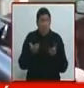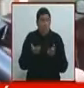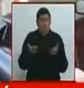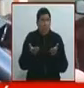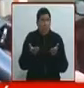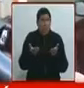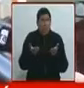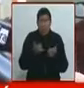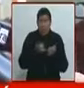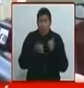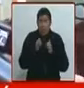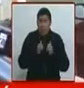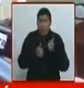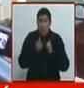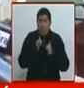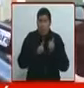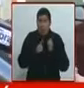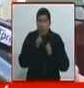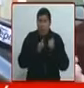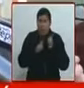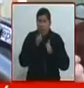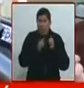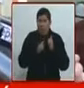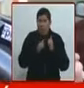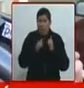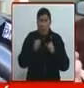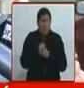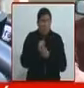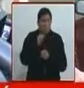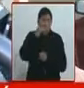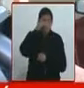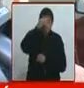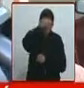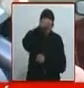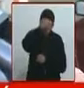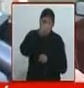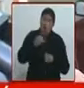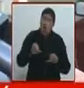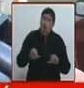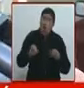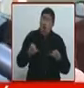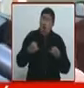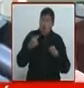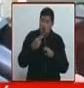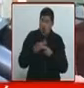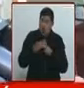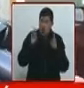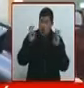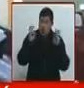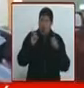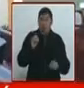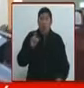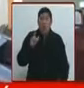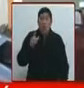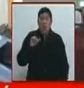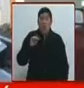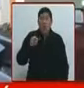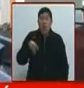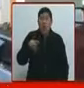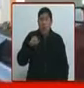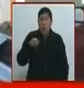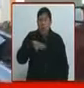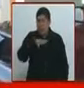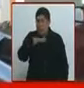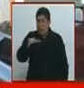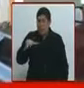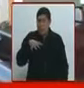encontraba bebiendo bebidas alcohólicas en un cerro que los jóvenes le denominan el Olimpo 1,